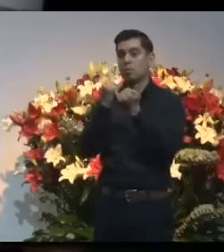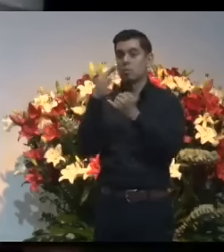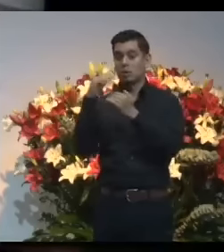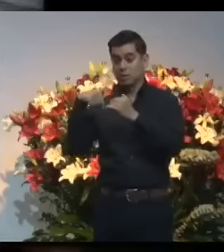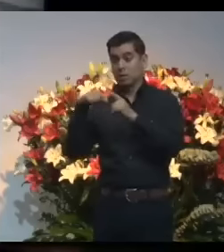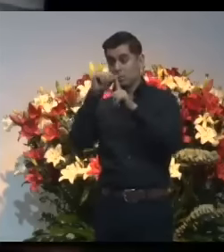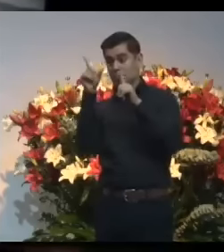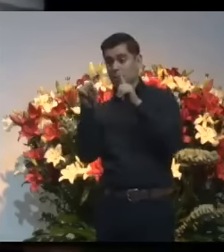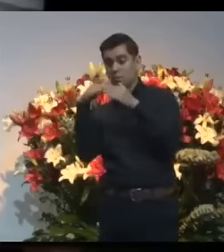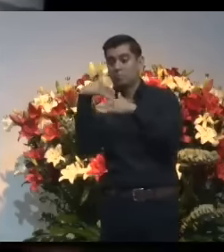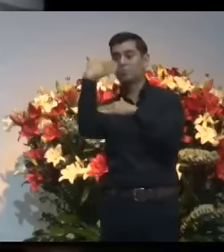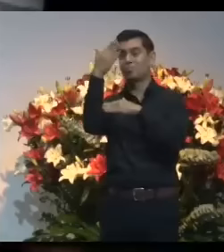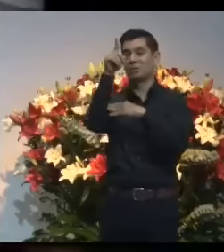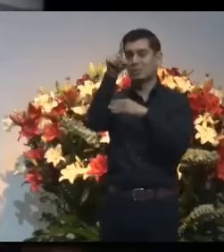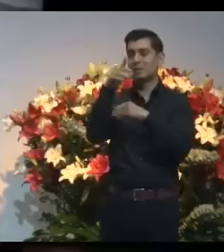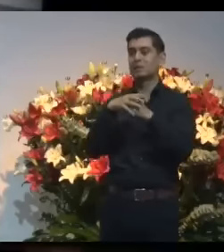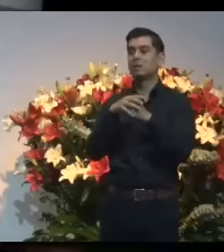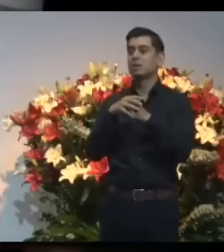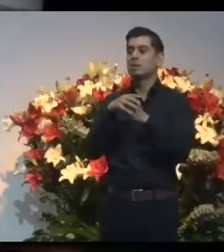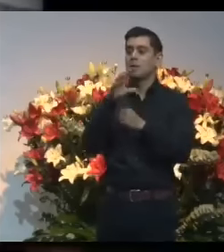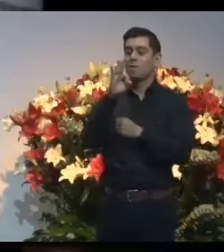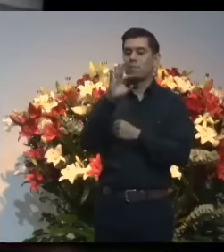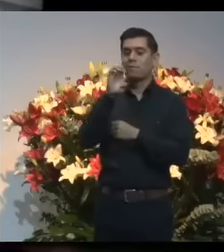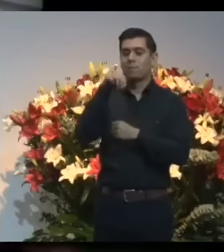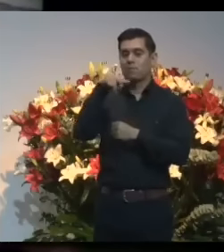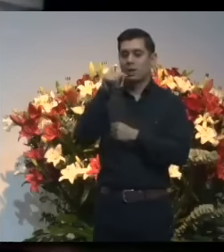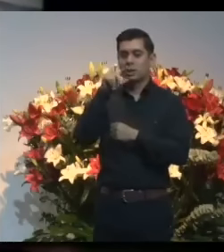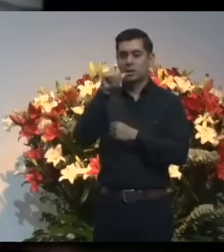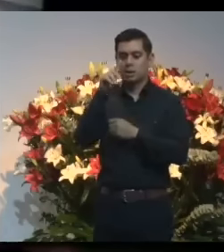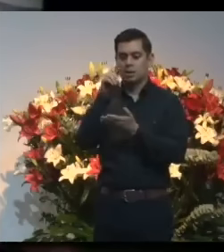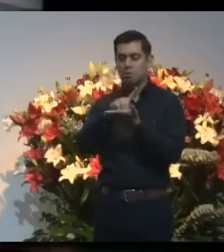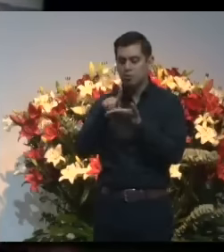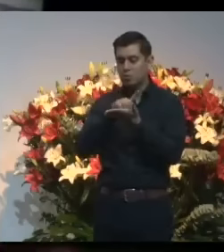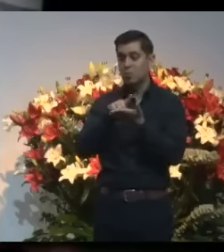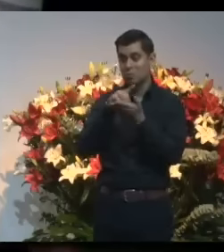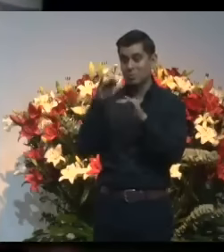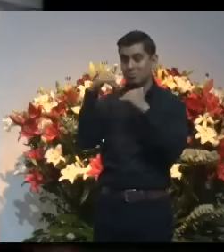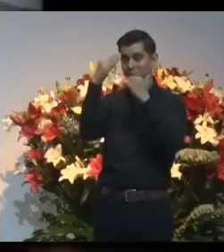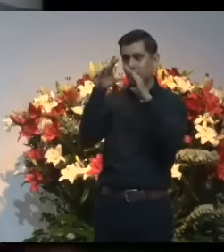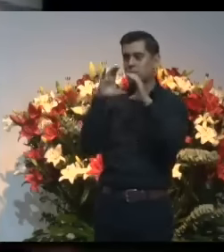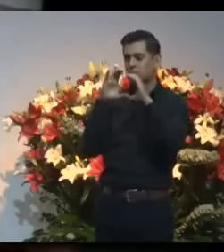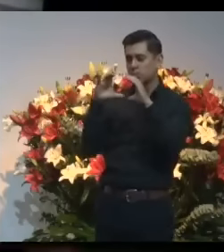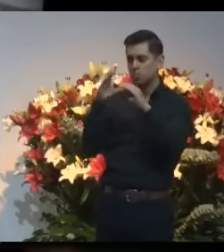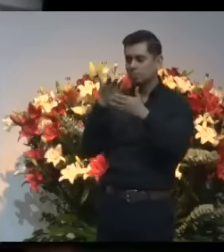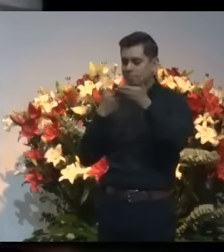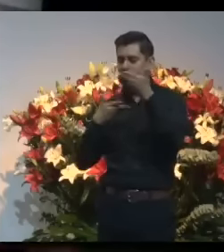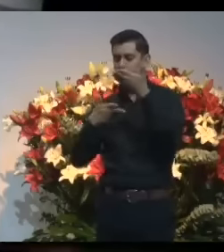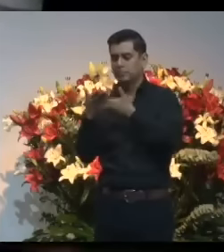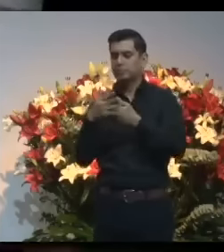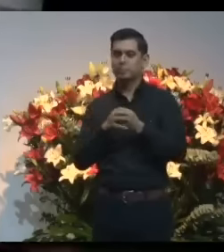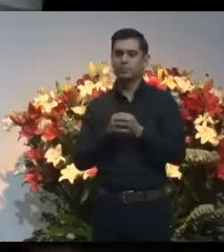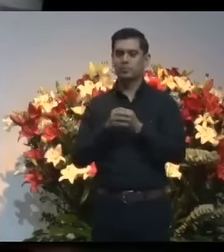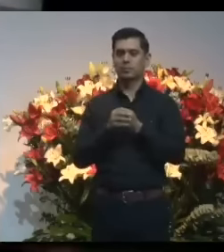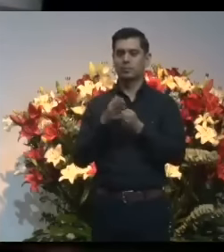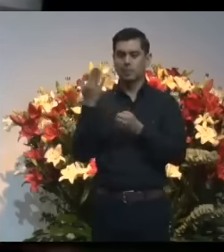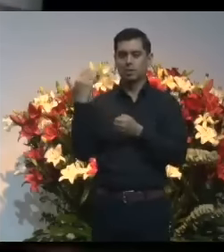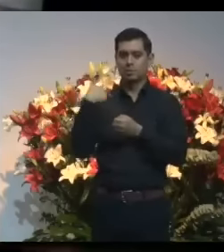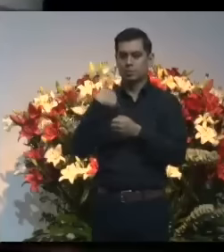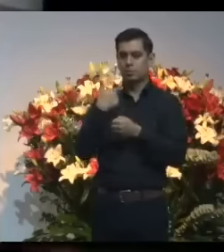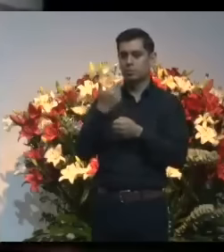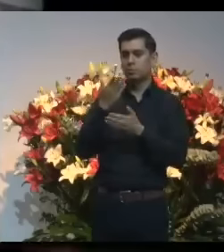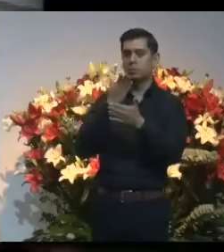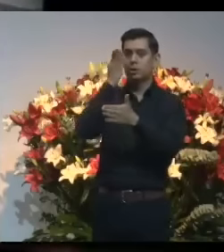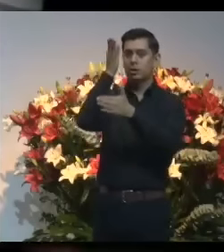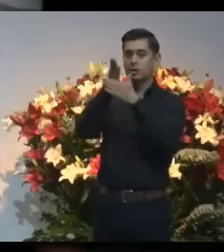allá, y una cooperación tecnológica. Ahora que estuve en Estados Unidos, me hablaban de